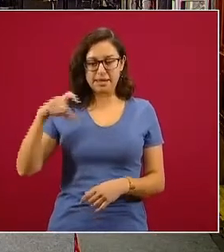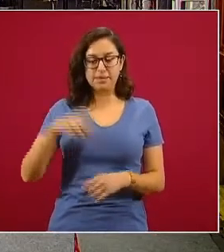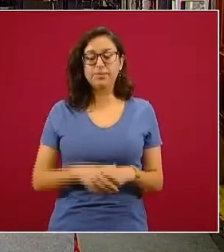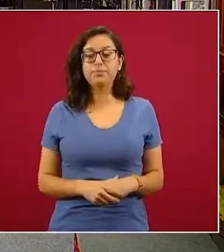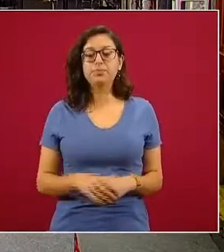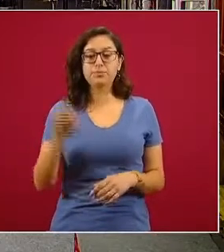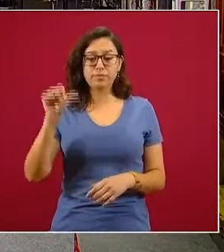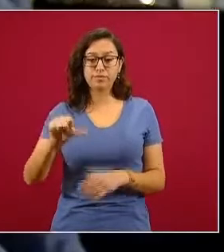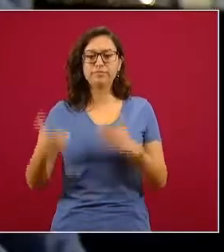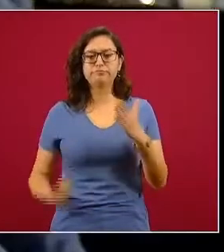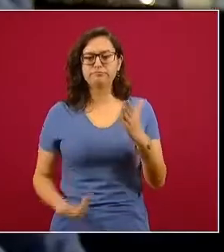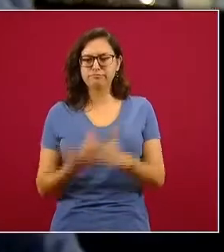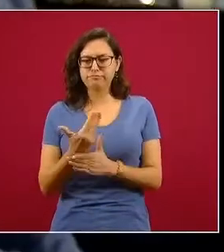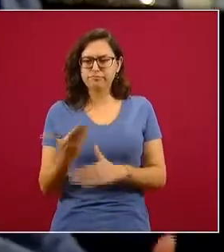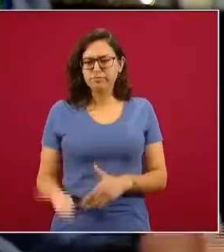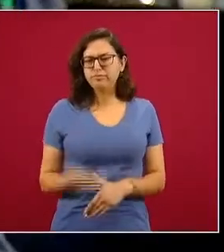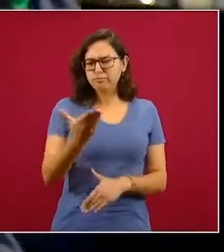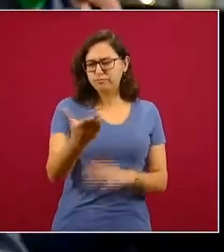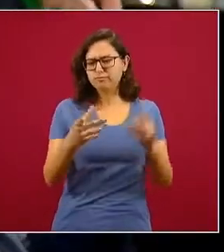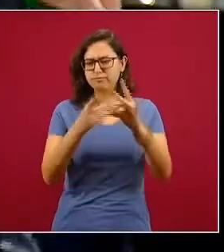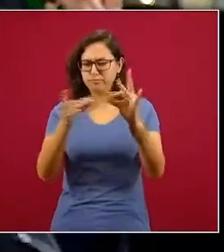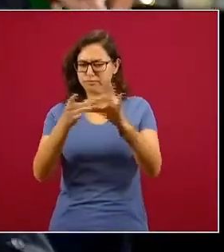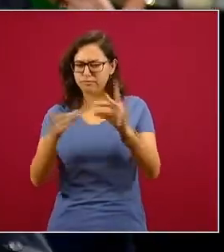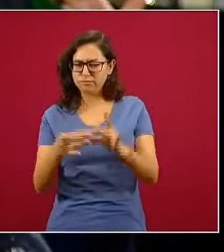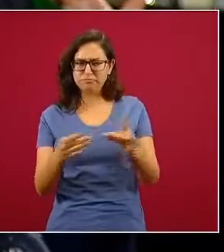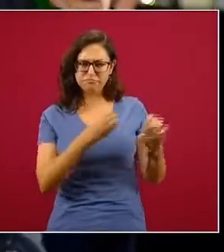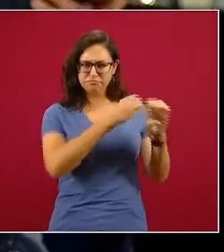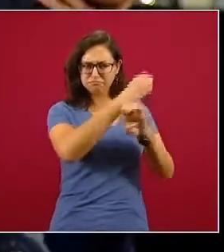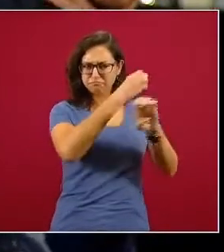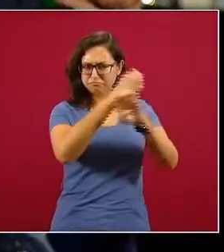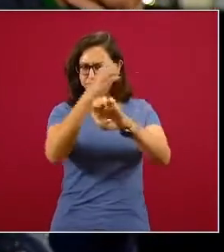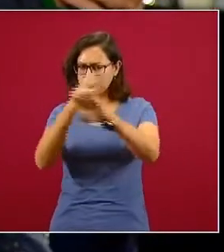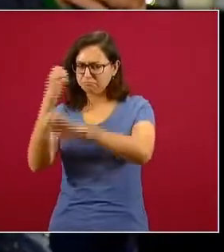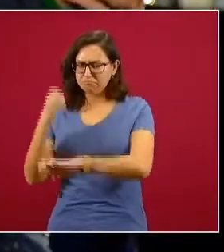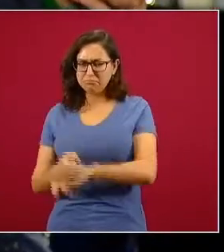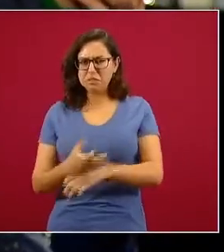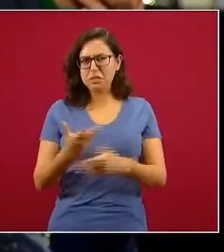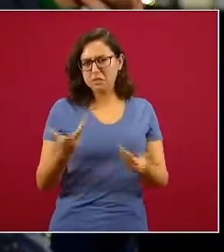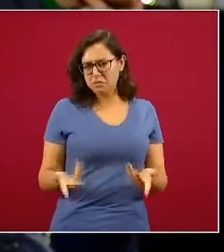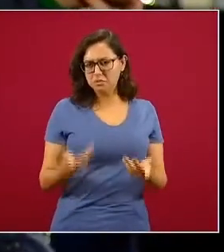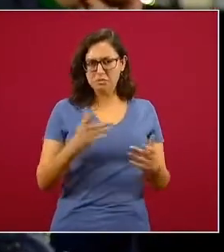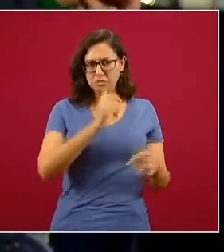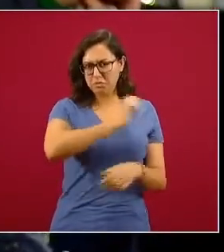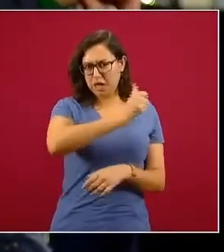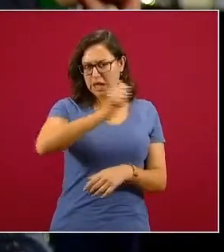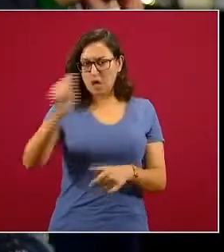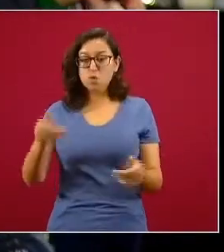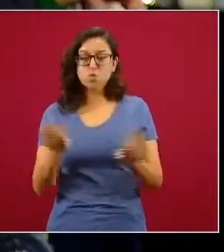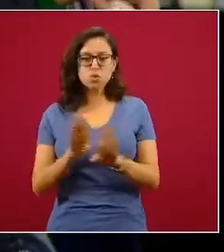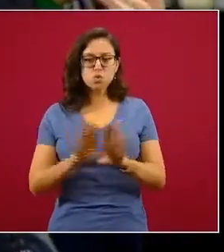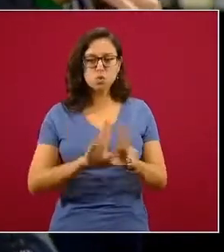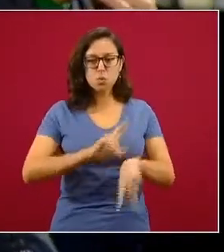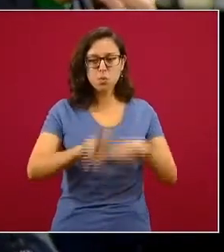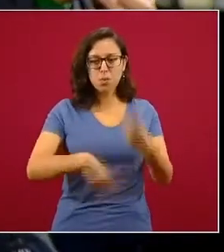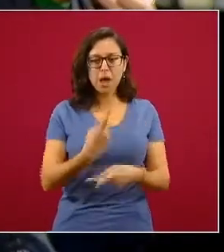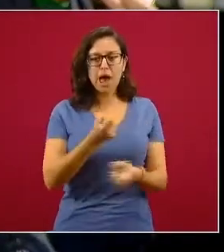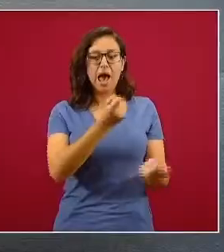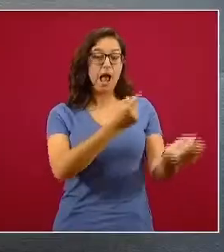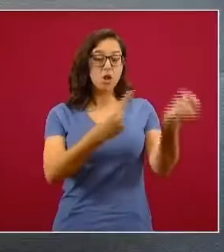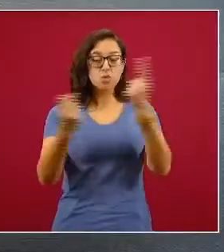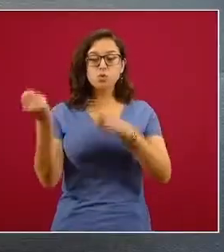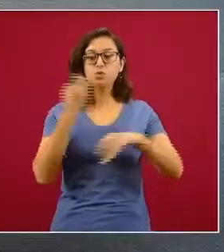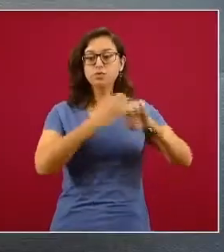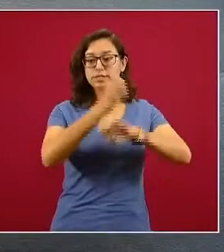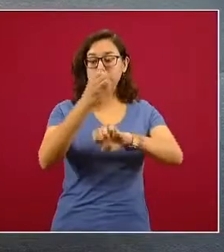tema, hizo un desglose de los estados, más o menos cómo van, y algunos de los estados que usted mencionó